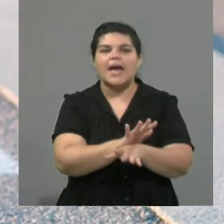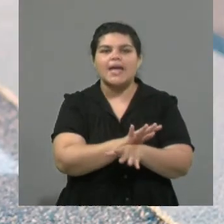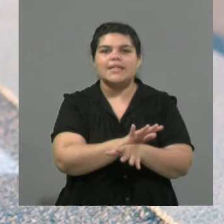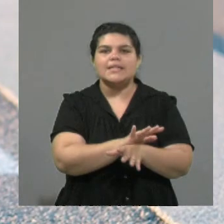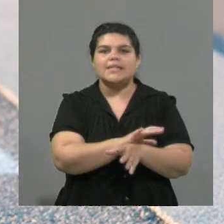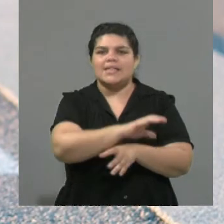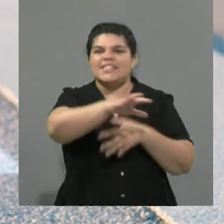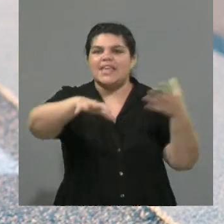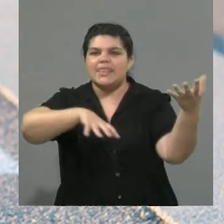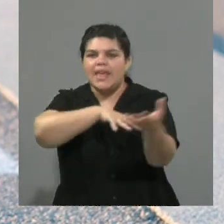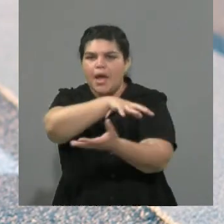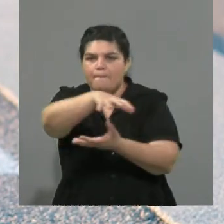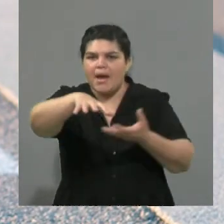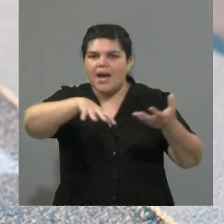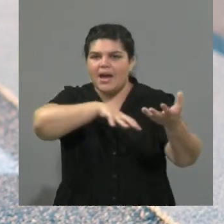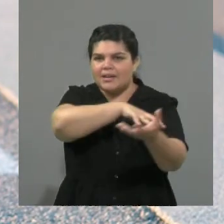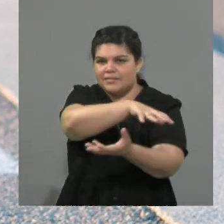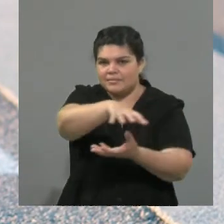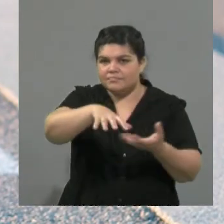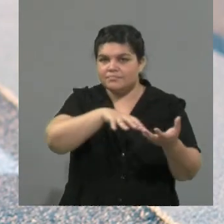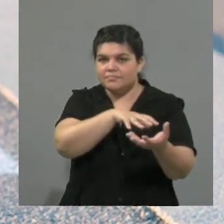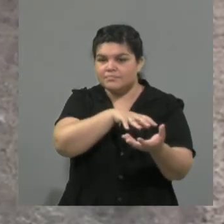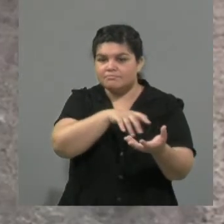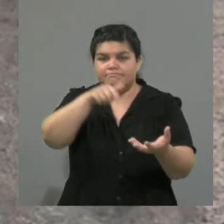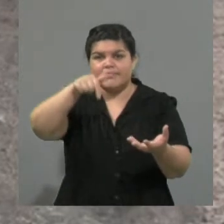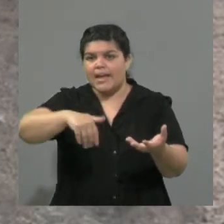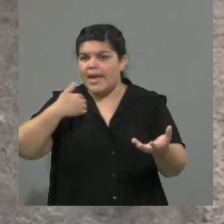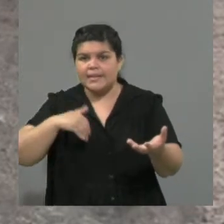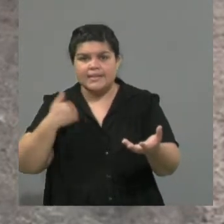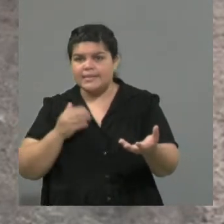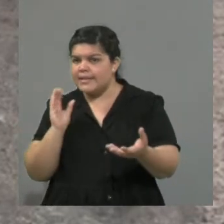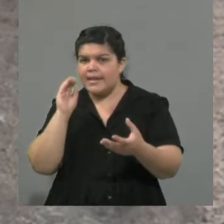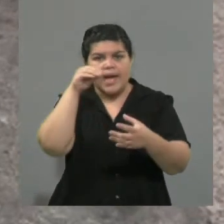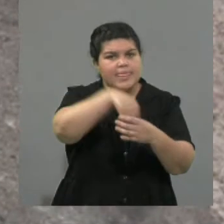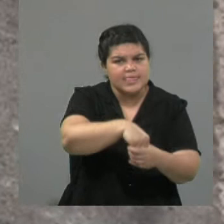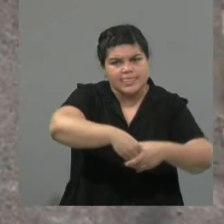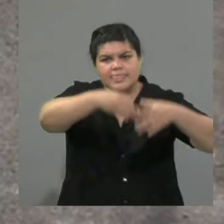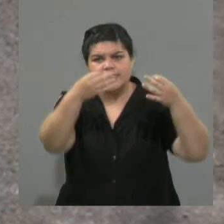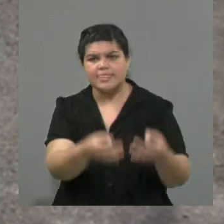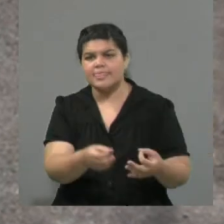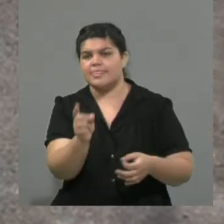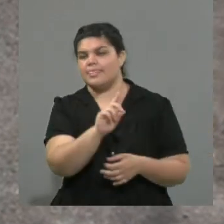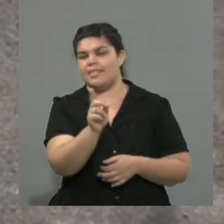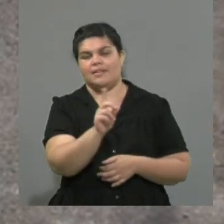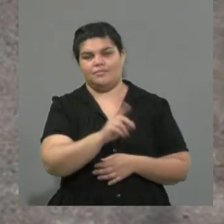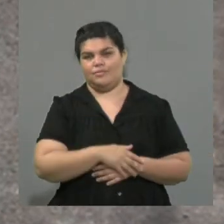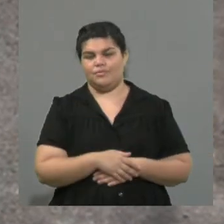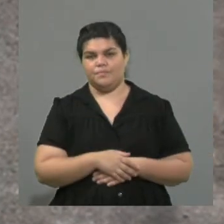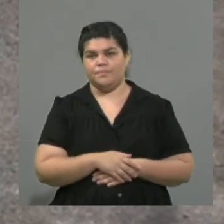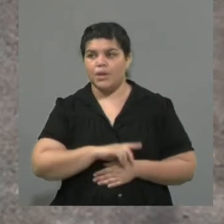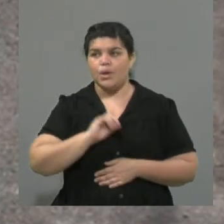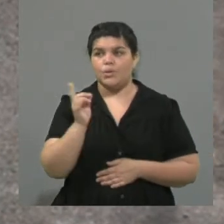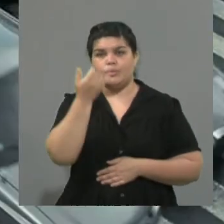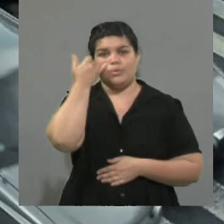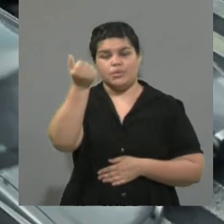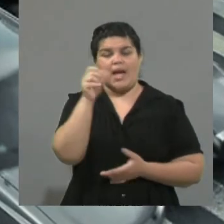cual, lamento decirlo, Argentina aún no ingresa. Nosotros tenemos una Agencia Nacional de Seguridad